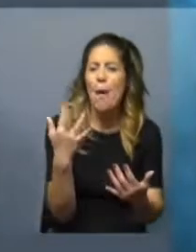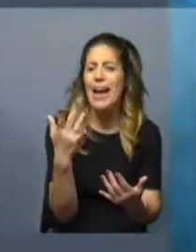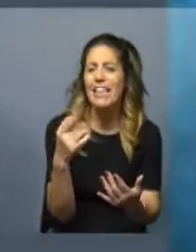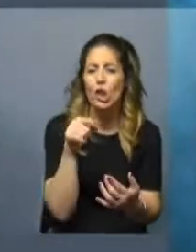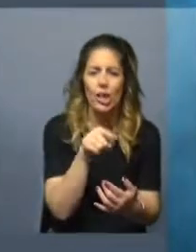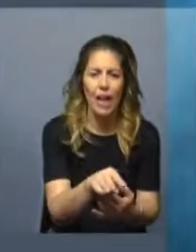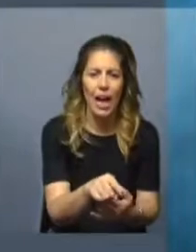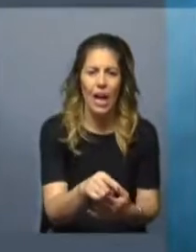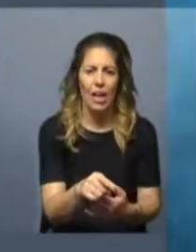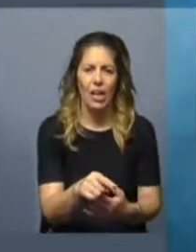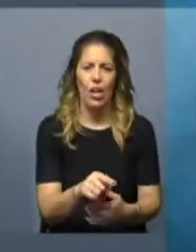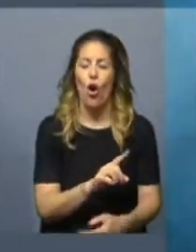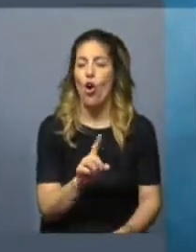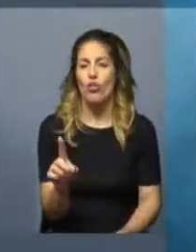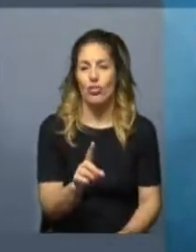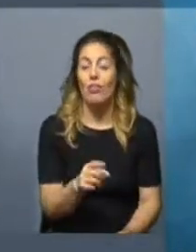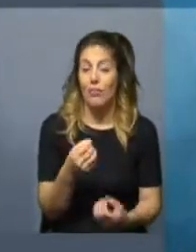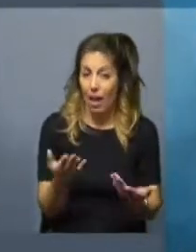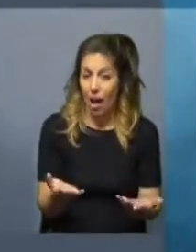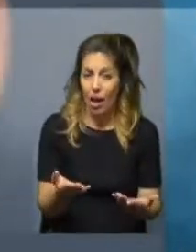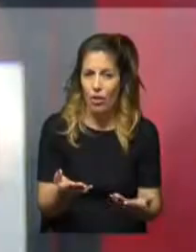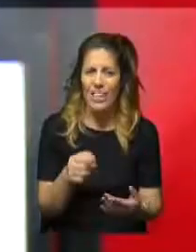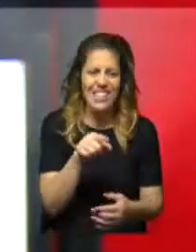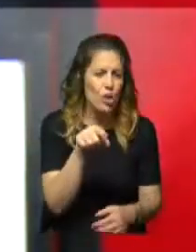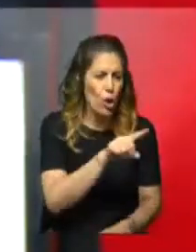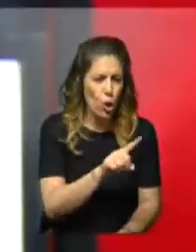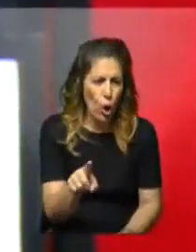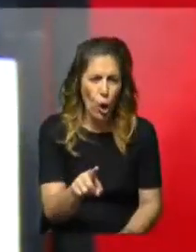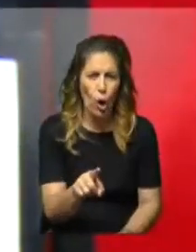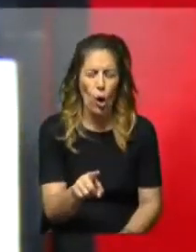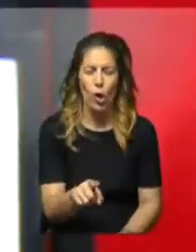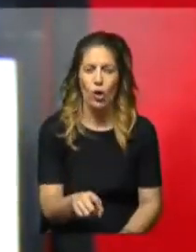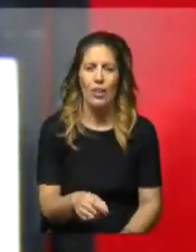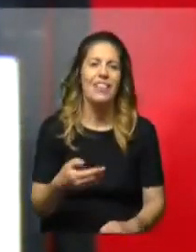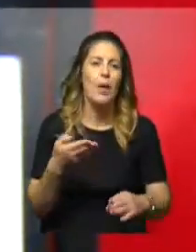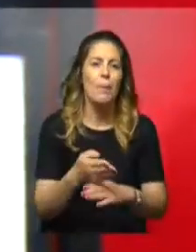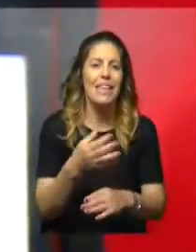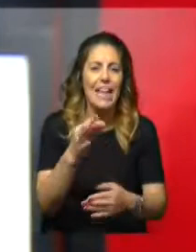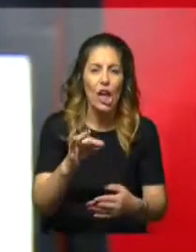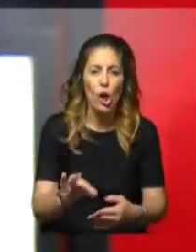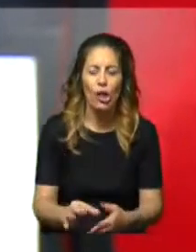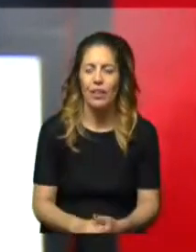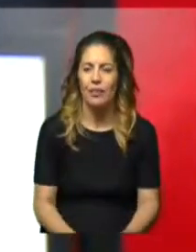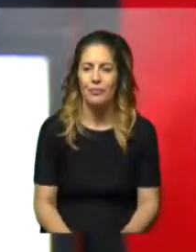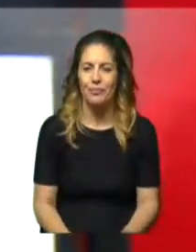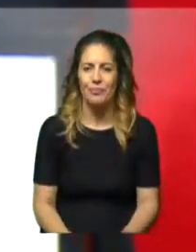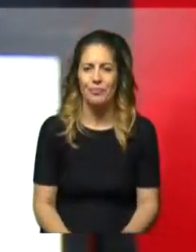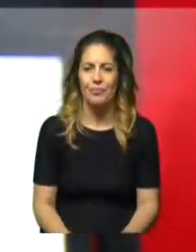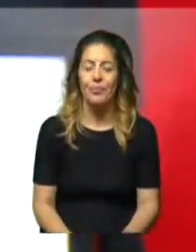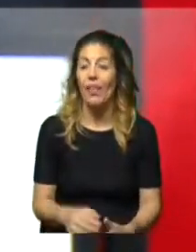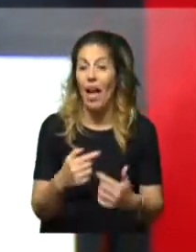acá Claro ese chorro te pide que corrijas sí y Bueno